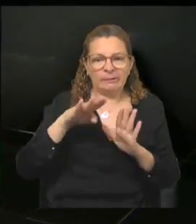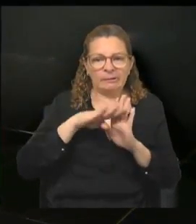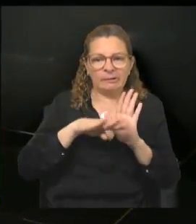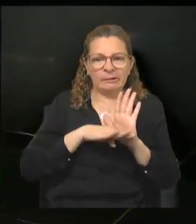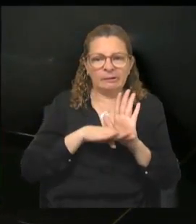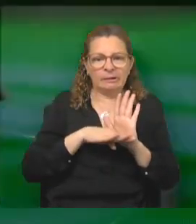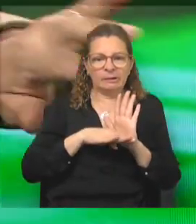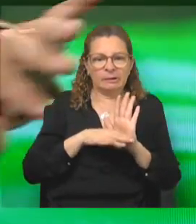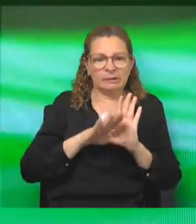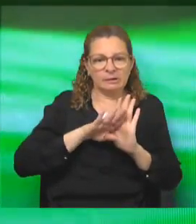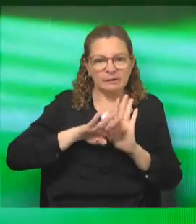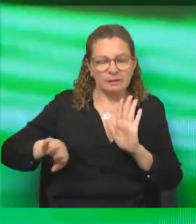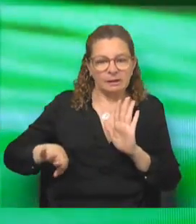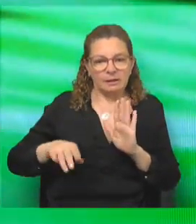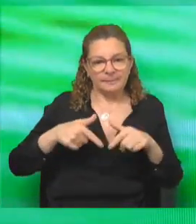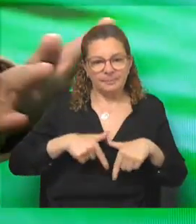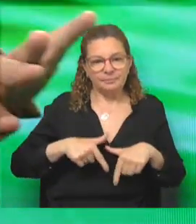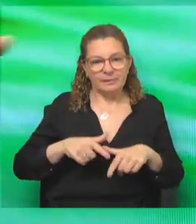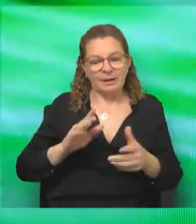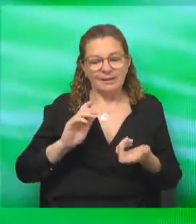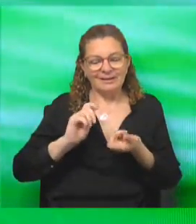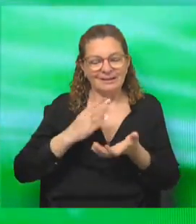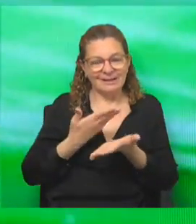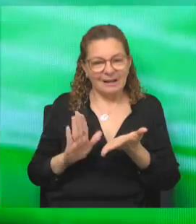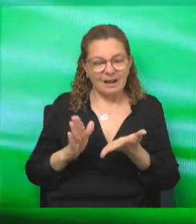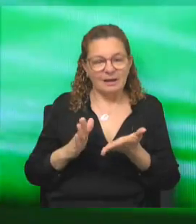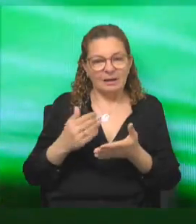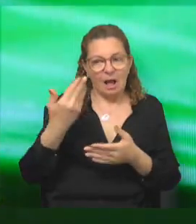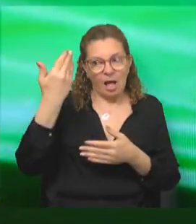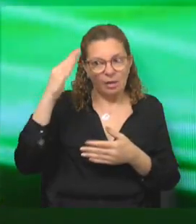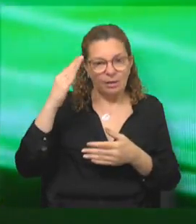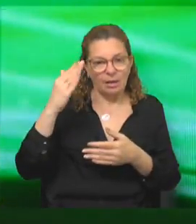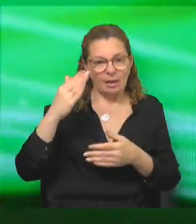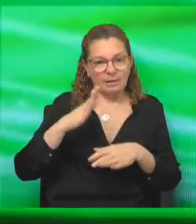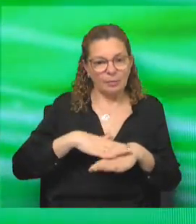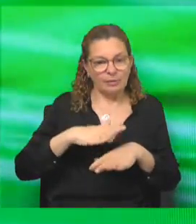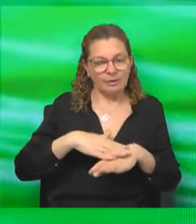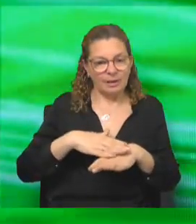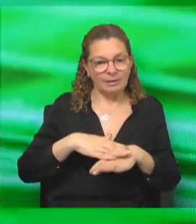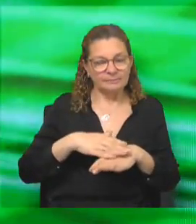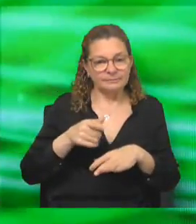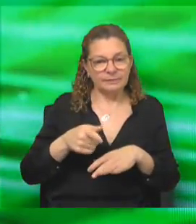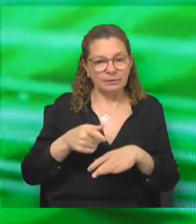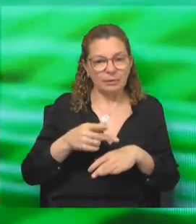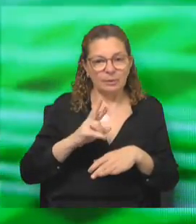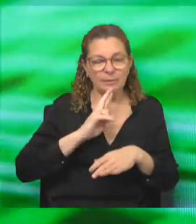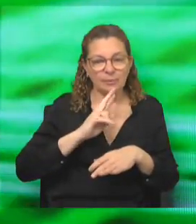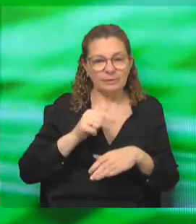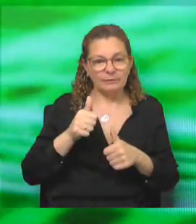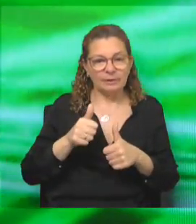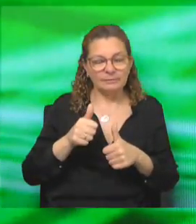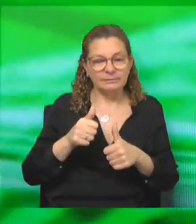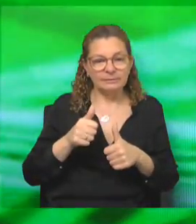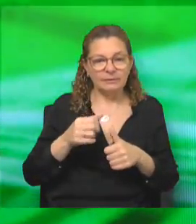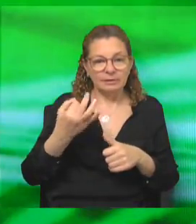implicaron sustitución de ministros sustitución de jerarcas y creo que es es Es la es la respuesta correcta No es cierto